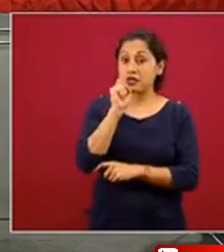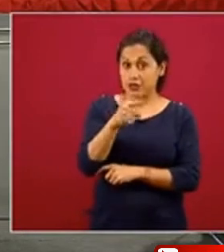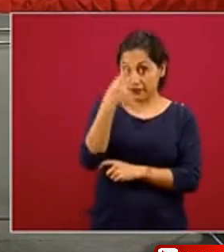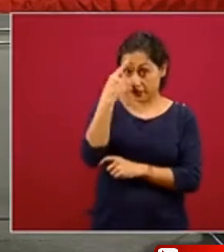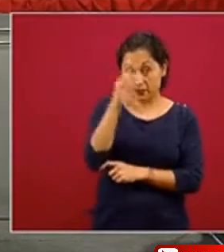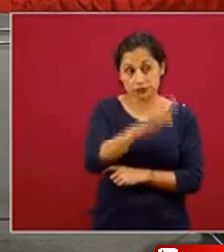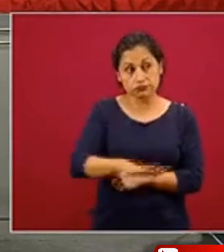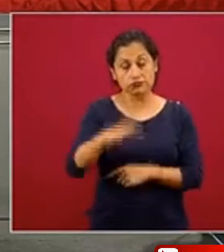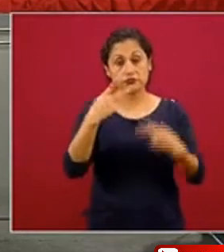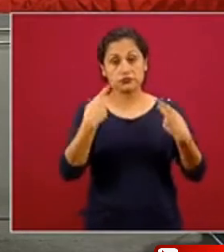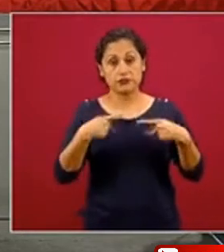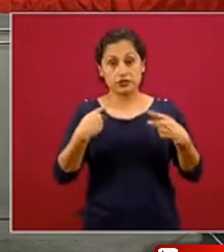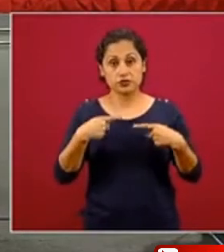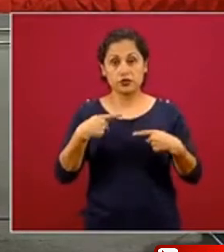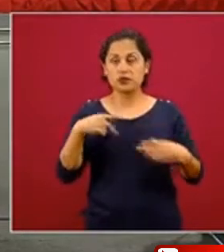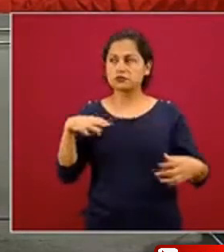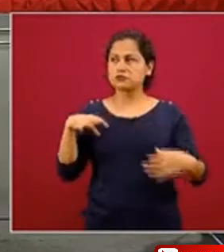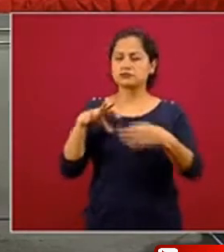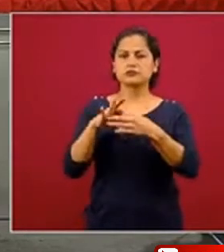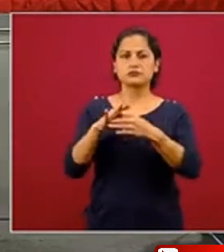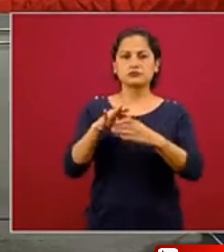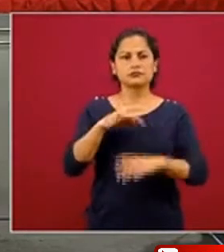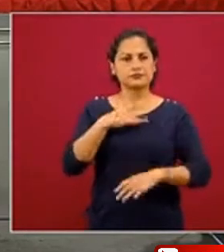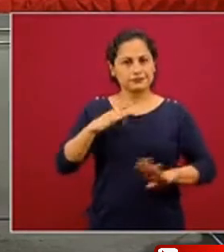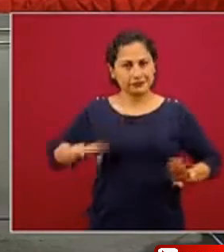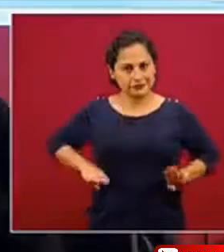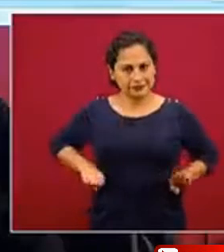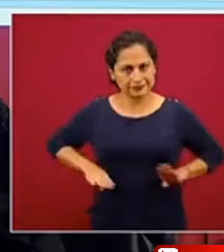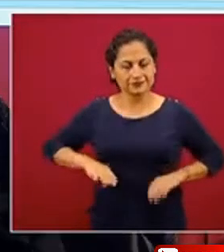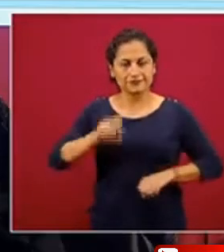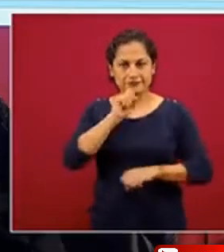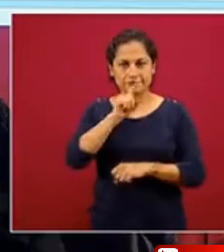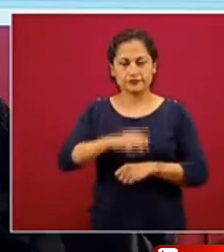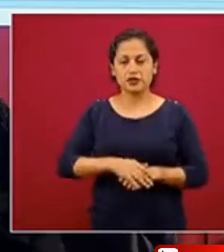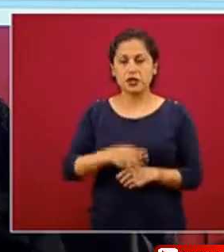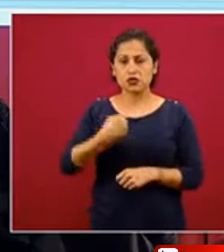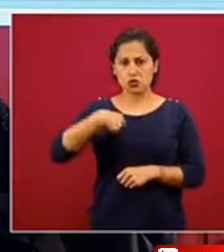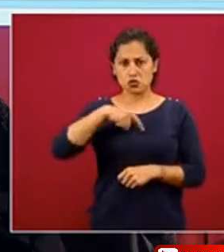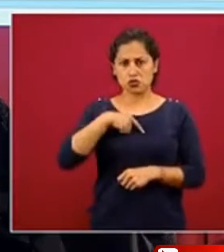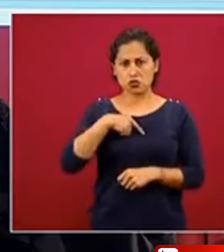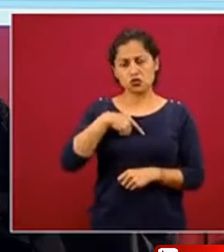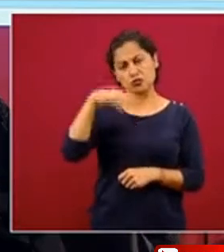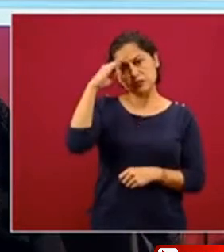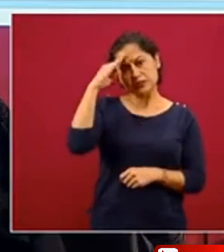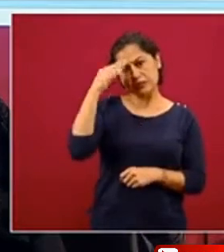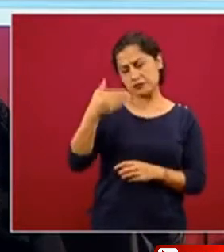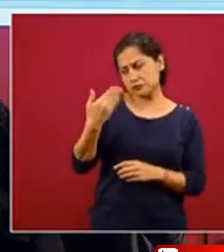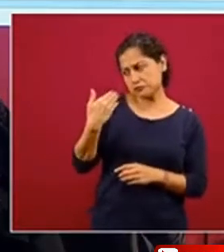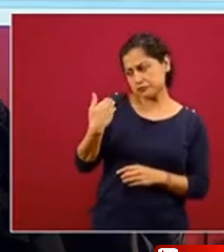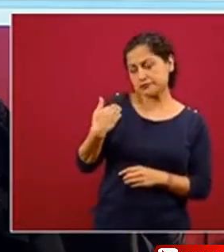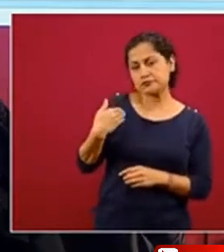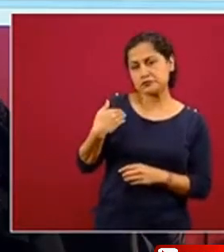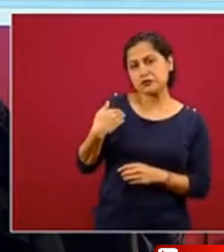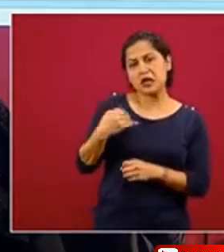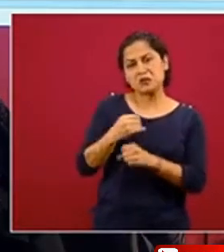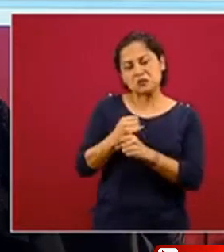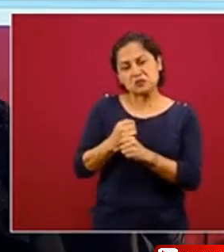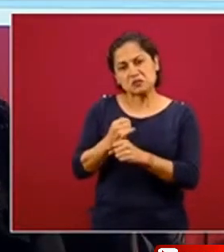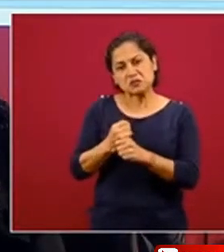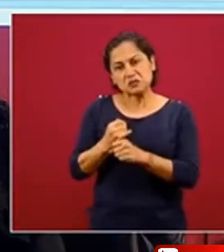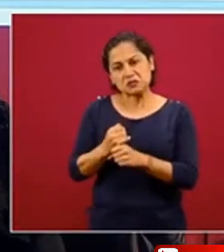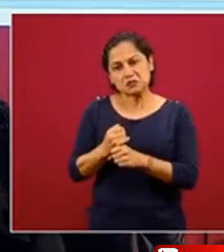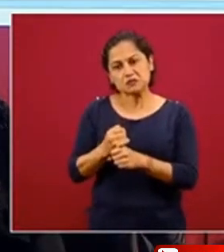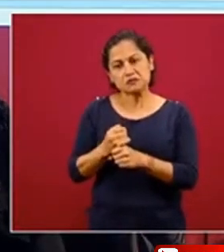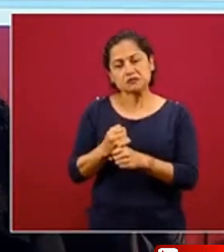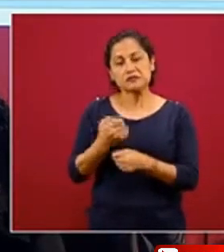población. Una reflexión que hemos hecho en los últimos días nos permite ver que aquí generalmente, como corresponde